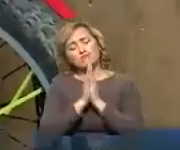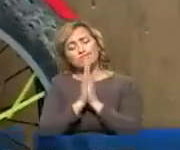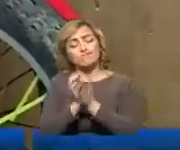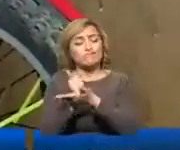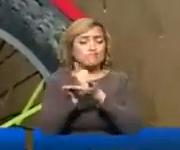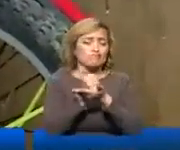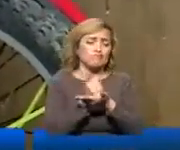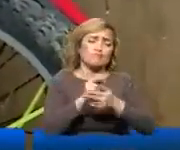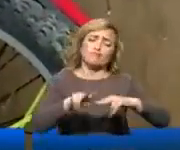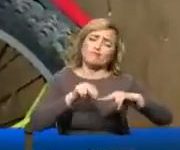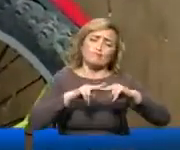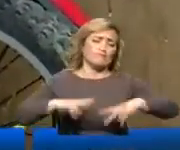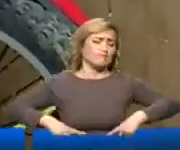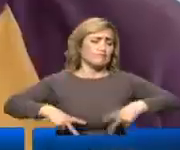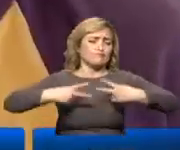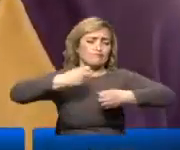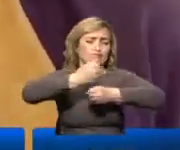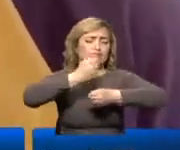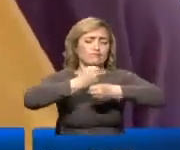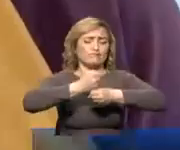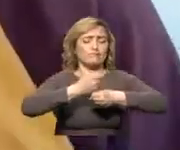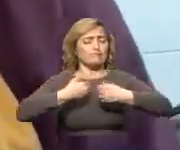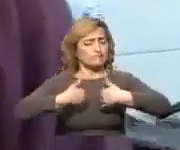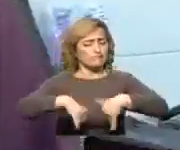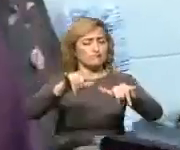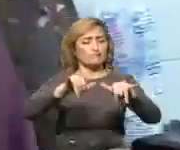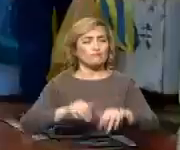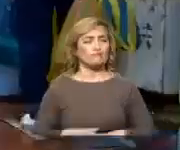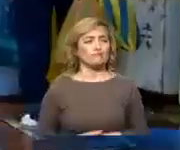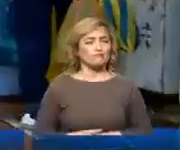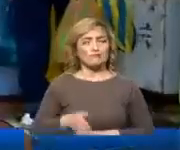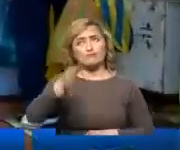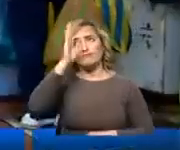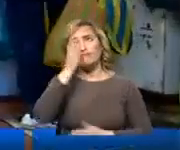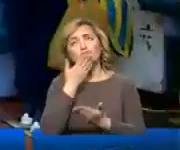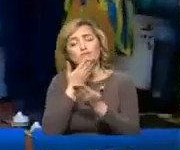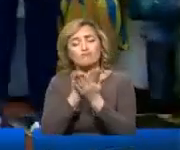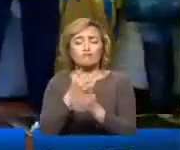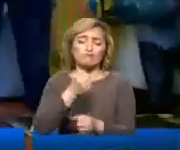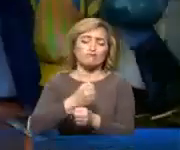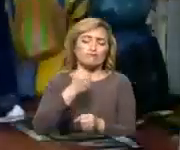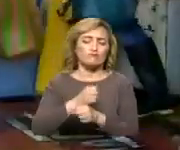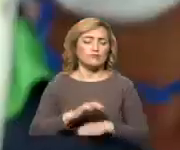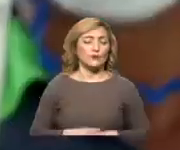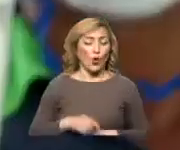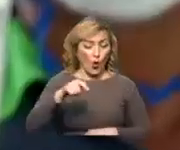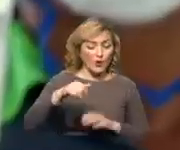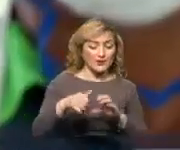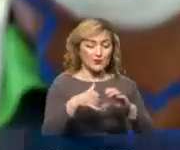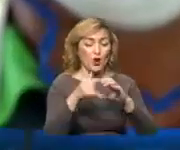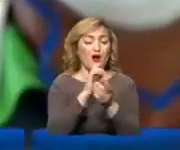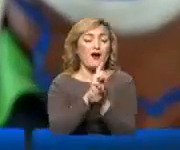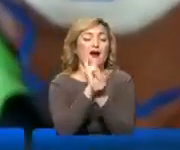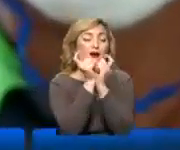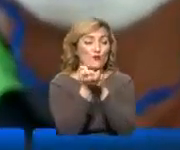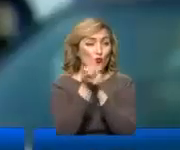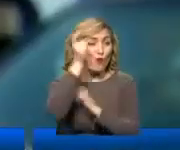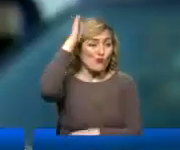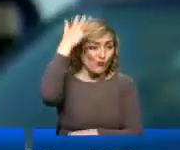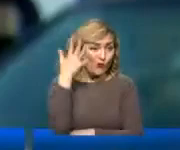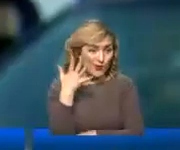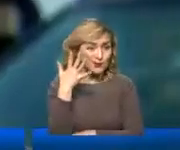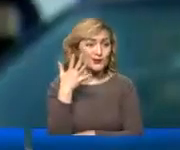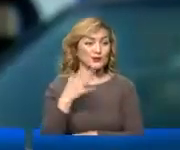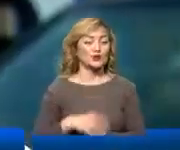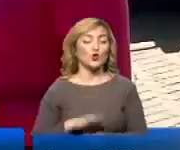seguir trabajando gracias a dios estamos trabajando hoy tanto elena paso a color amarillo el semáforo del cómic 19